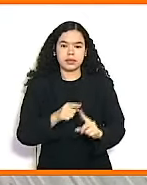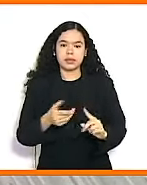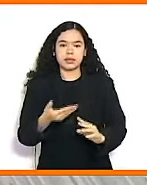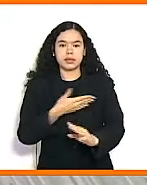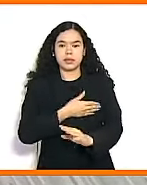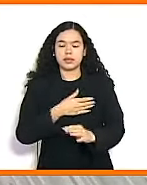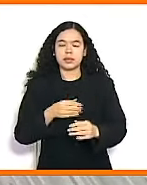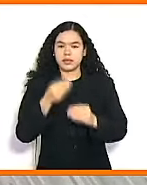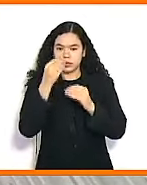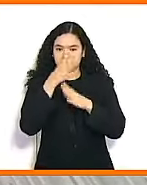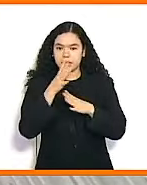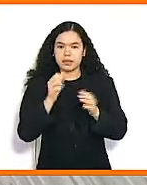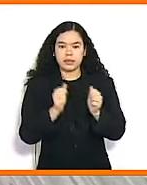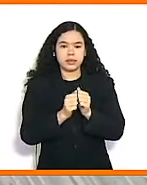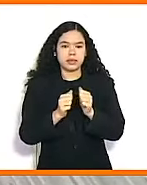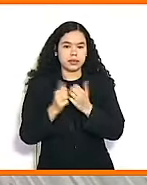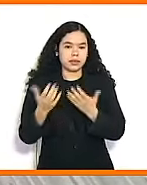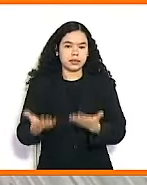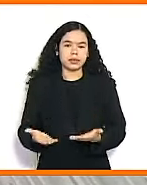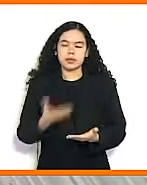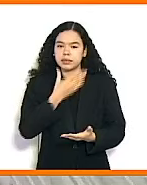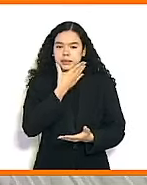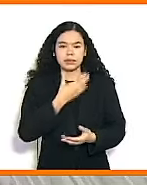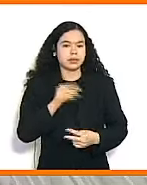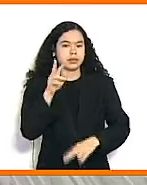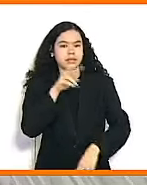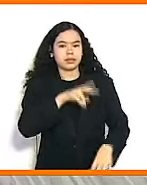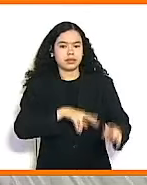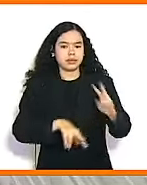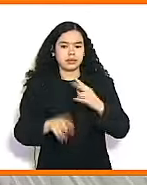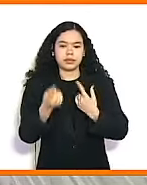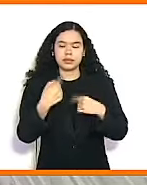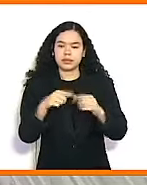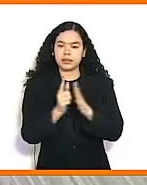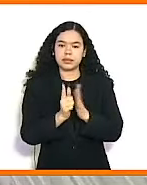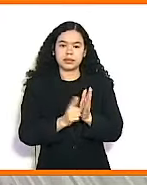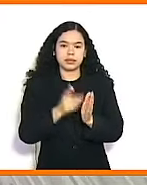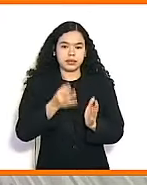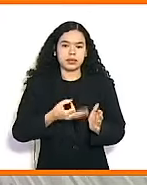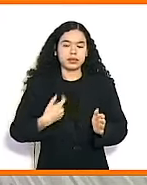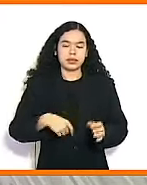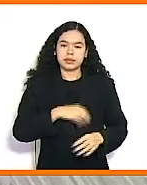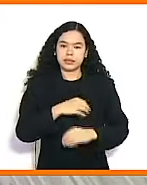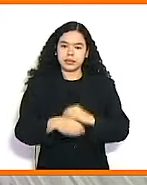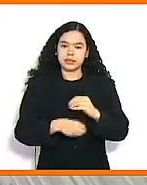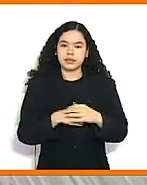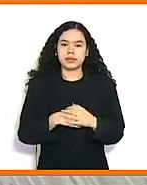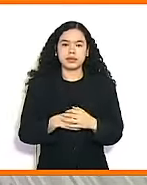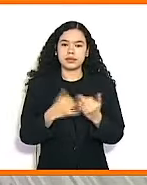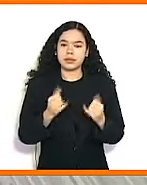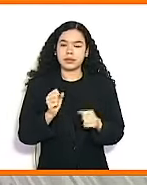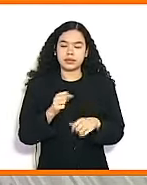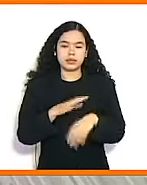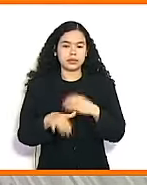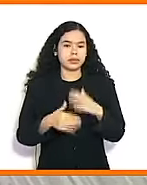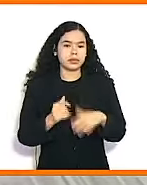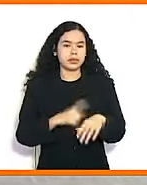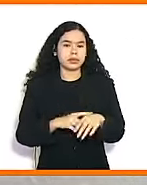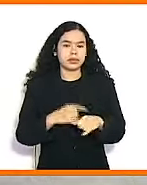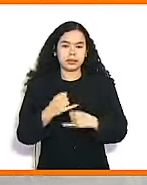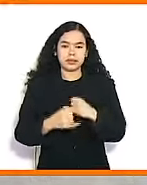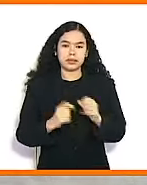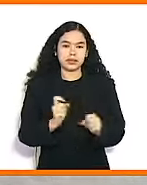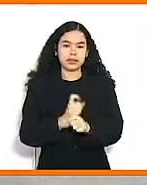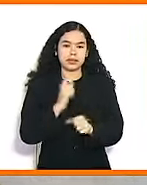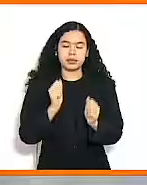eso, te comento que me encuentro con el notario, quien está para darle fe y legalidad a cada uno de nuestros sorteos. Ahora sí ha llegado el momento de ganar mucho